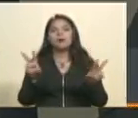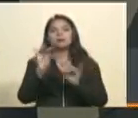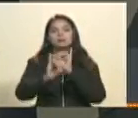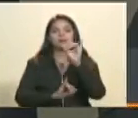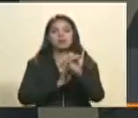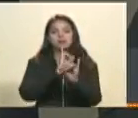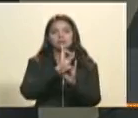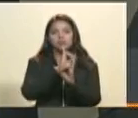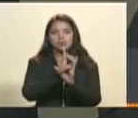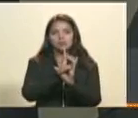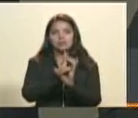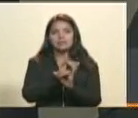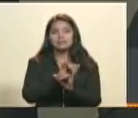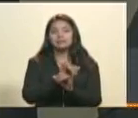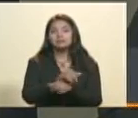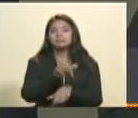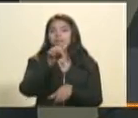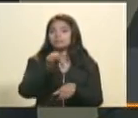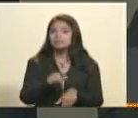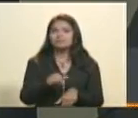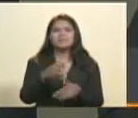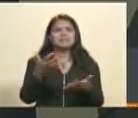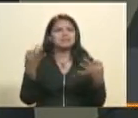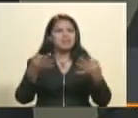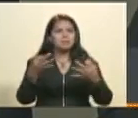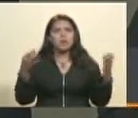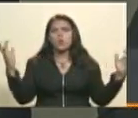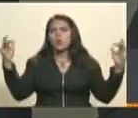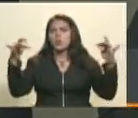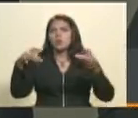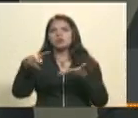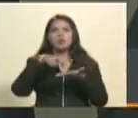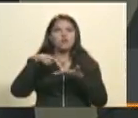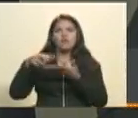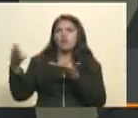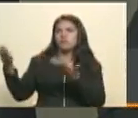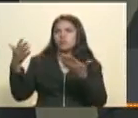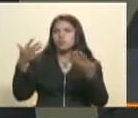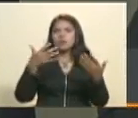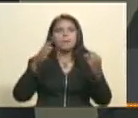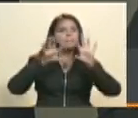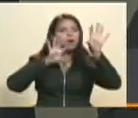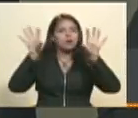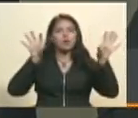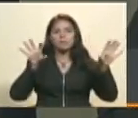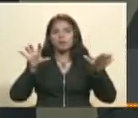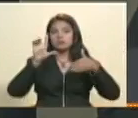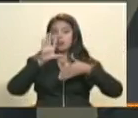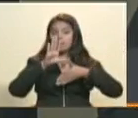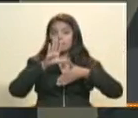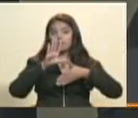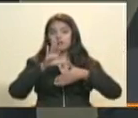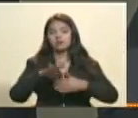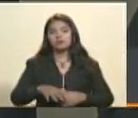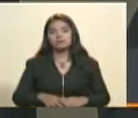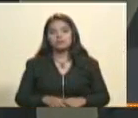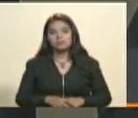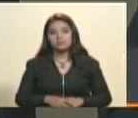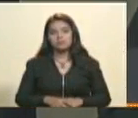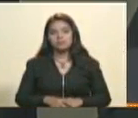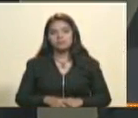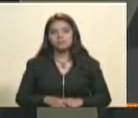internacional, casa de asilo y refugio para todos los pueblos del continente.